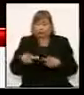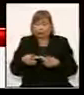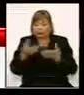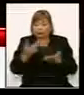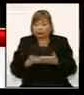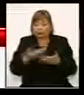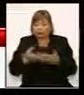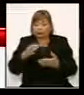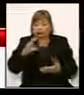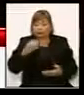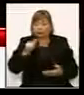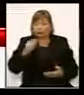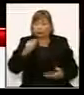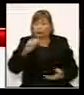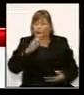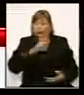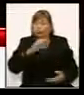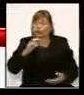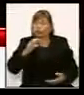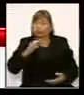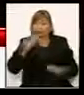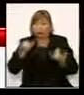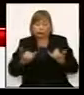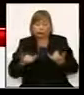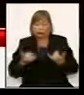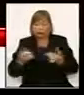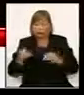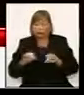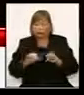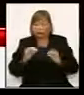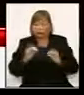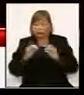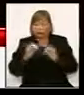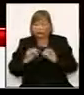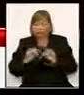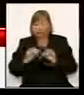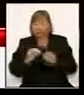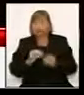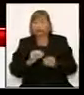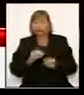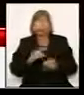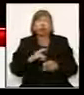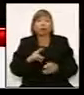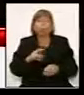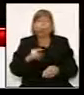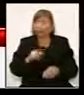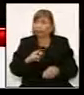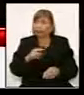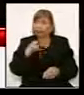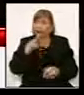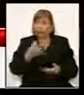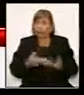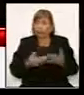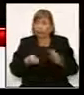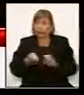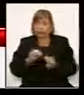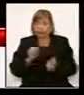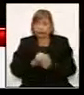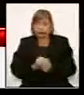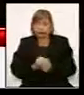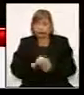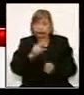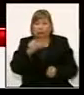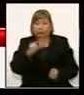de Cantacallao. Nosotros tenemos ahorita acciones vinculadas a mantenimiento rutinario que realizamos en la